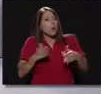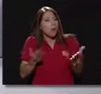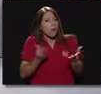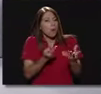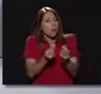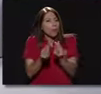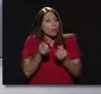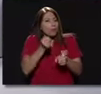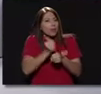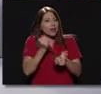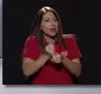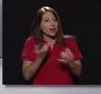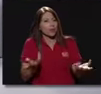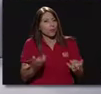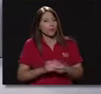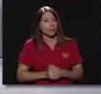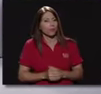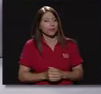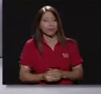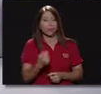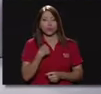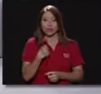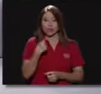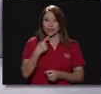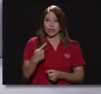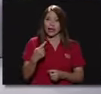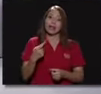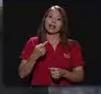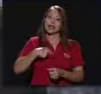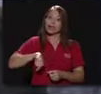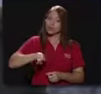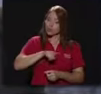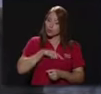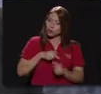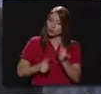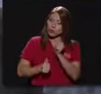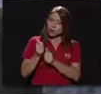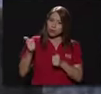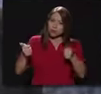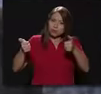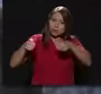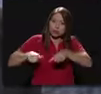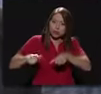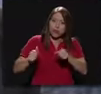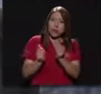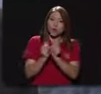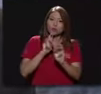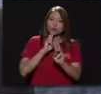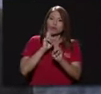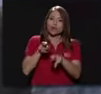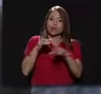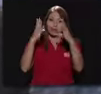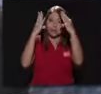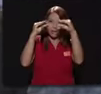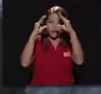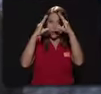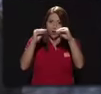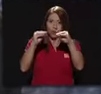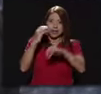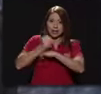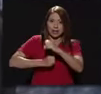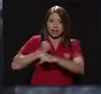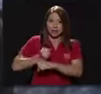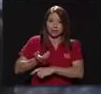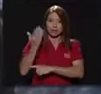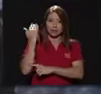productividad y el empleo? Bueno, yo diría en primer lugar que coincidimos en gran parte con los resultados que muestra el informe del